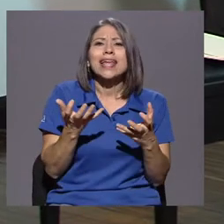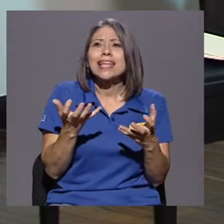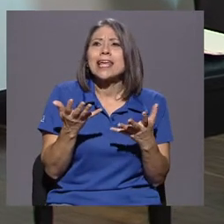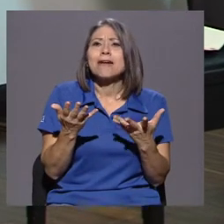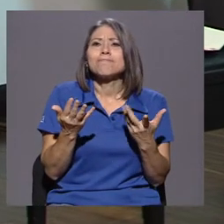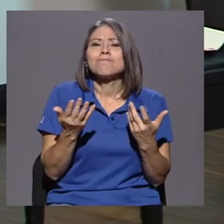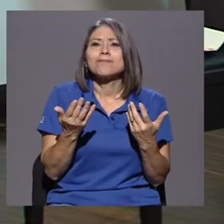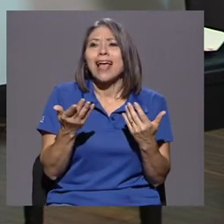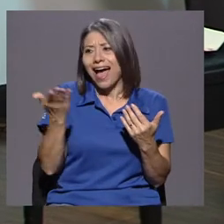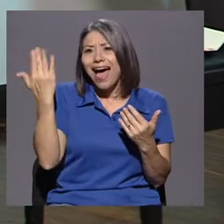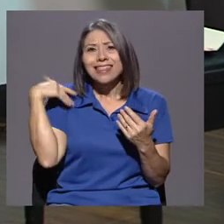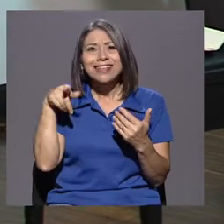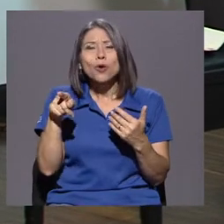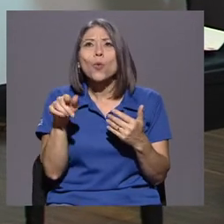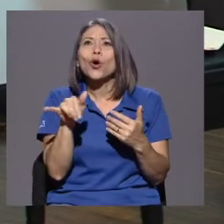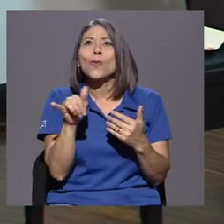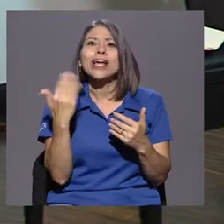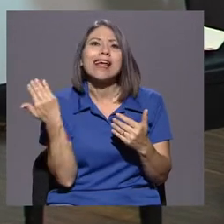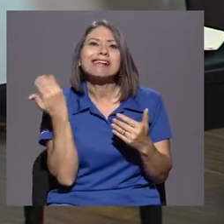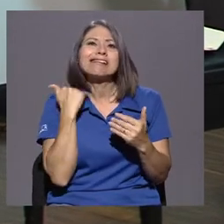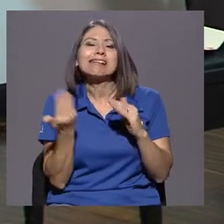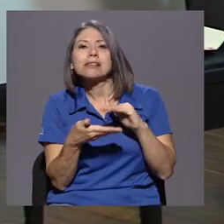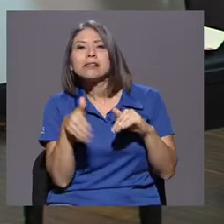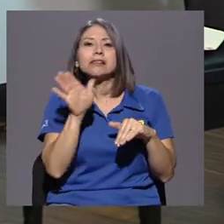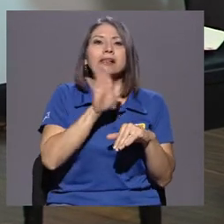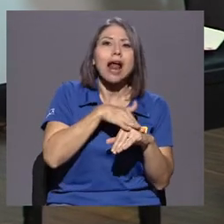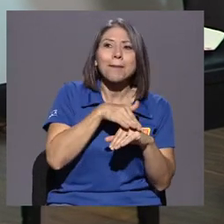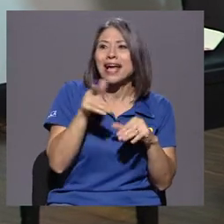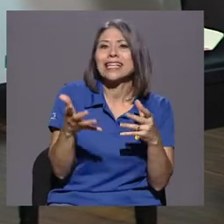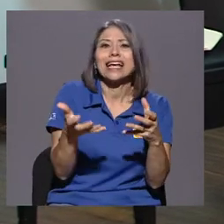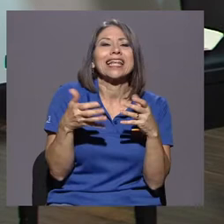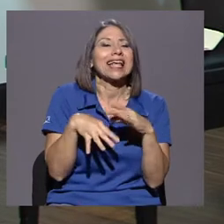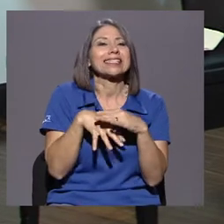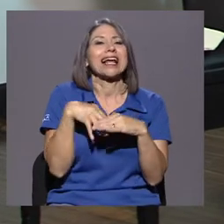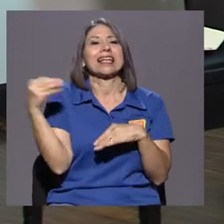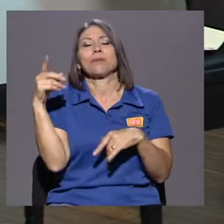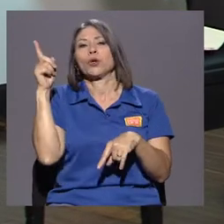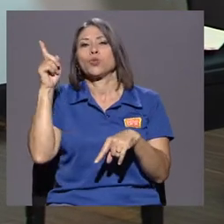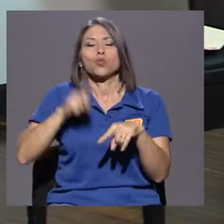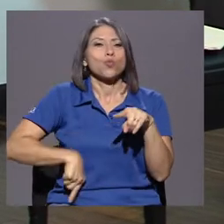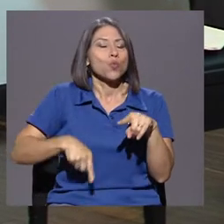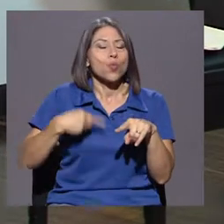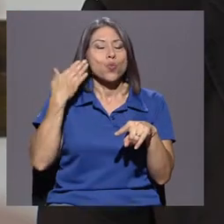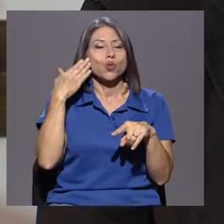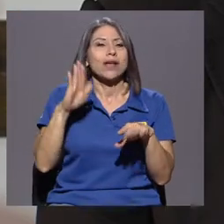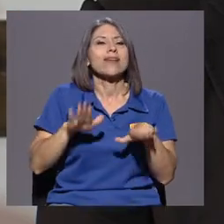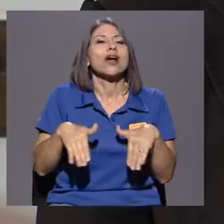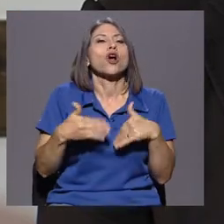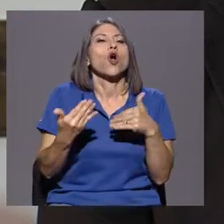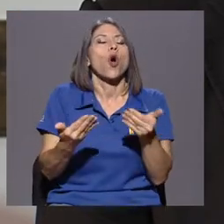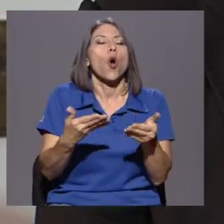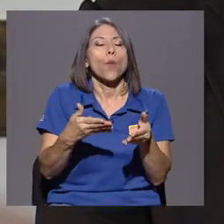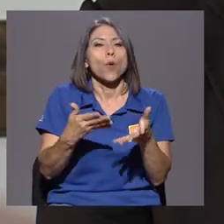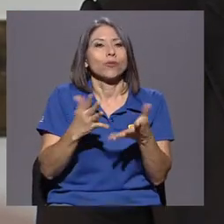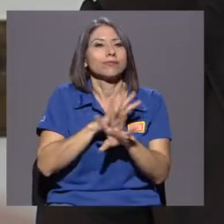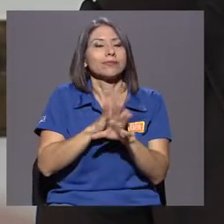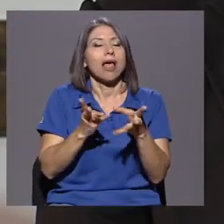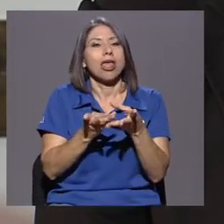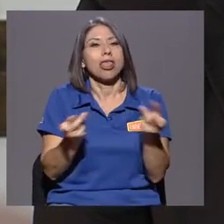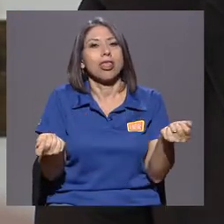trampa en la que hubiese caído y no supiese cómo escapar esa pérdida de viviana